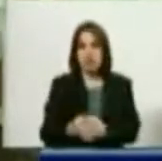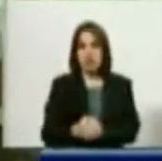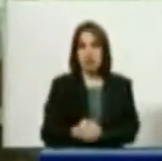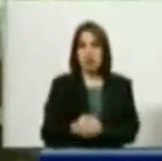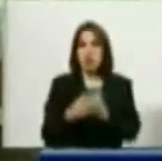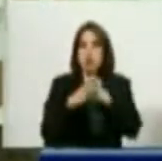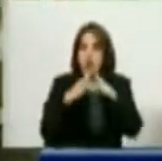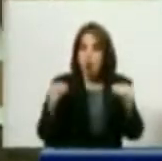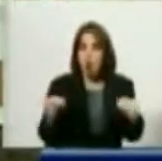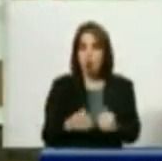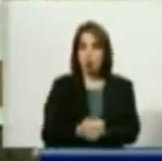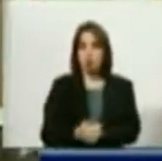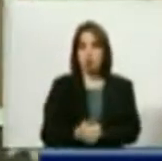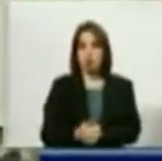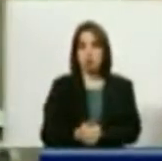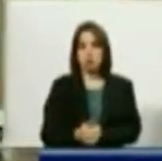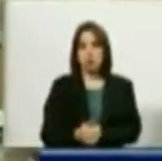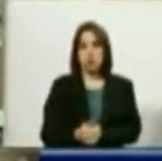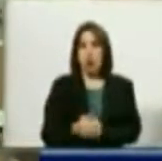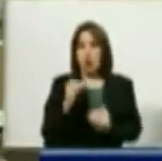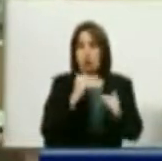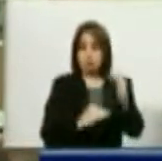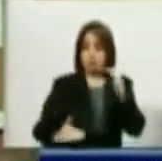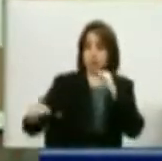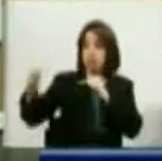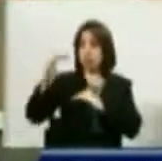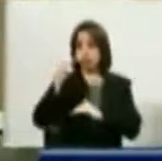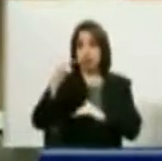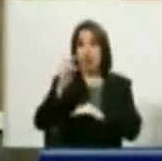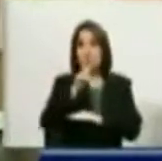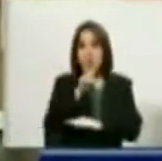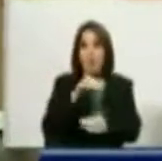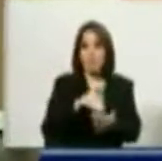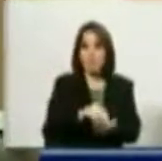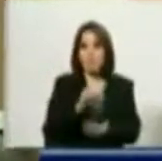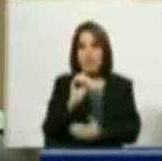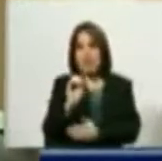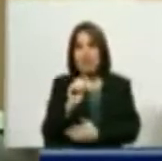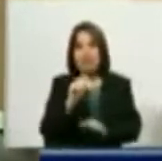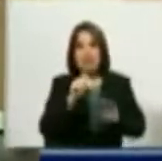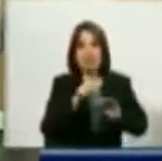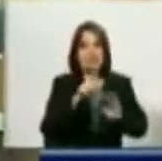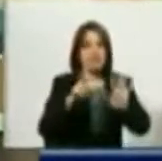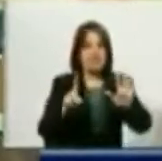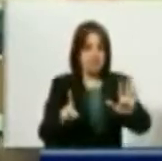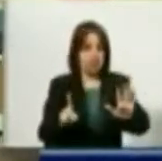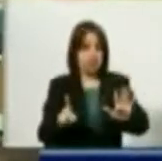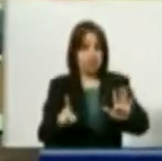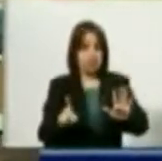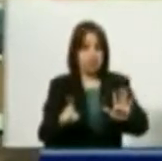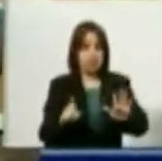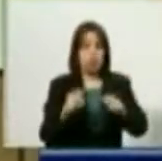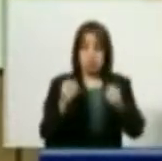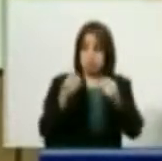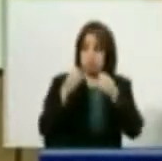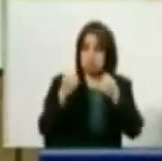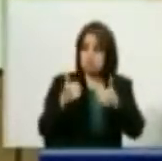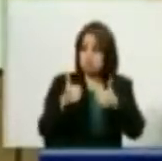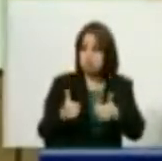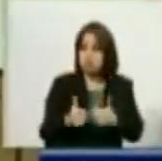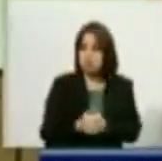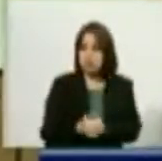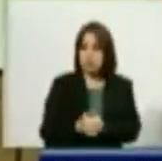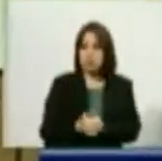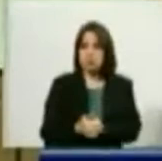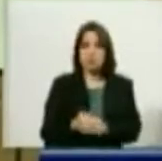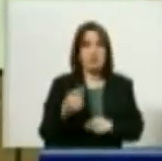y ascendieron dos mil dieciséis compañeros y compañeras nada más y nada menos el saime